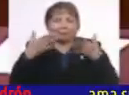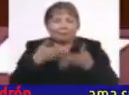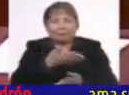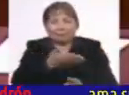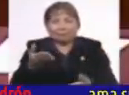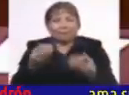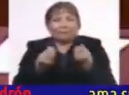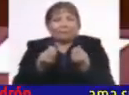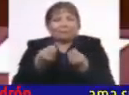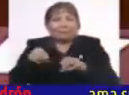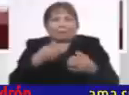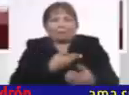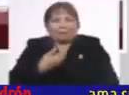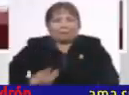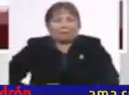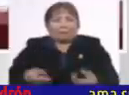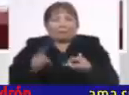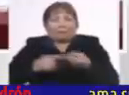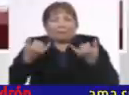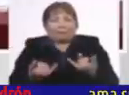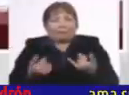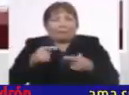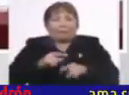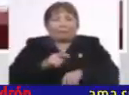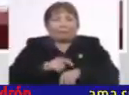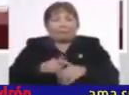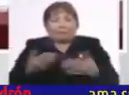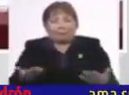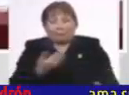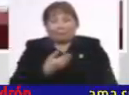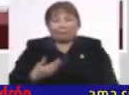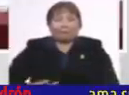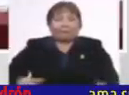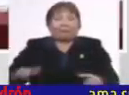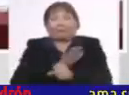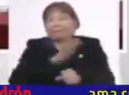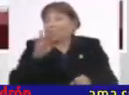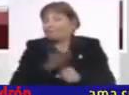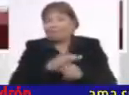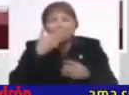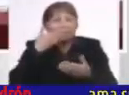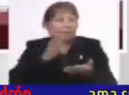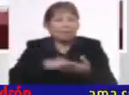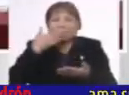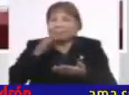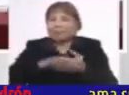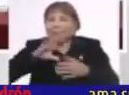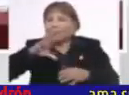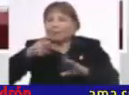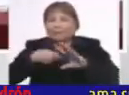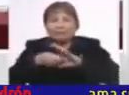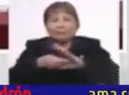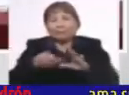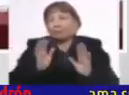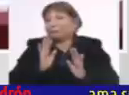de cómo estaba este gobierno y hasta el momento cómo está el gobierno lleno de presuntos actos de corrupción y